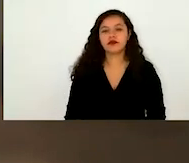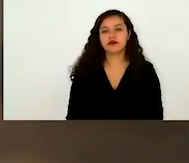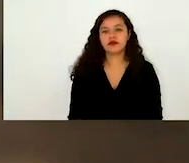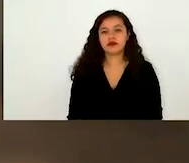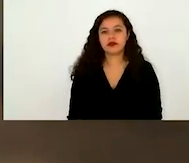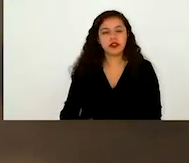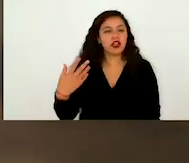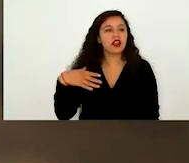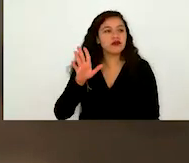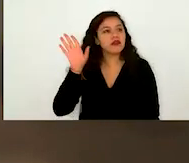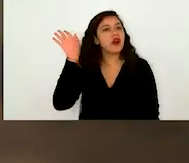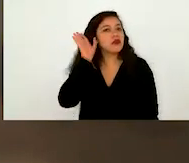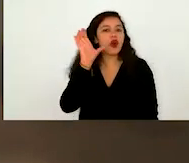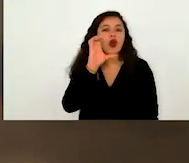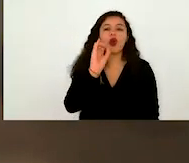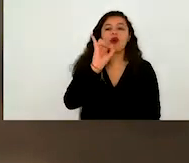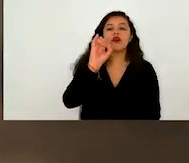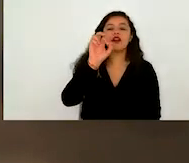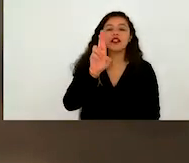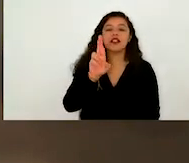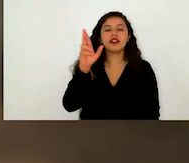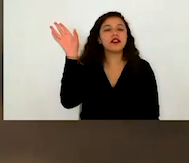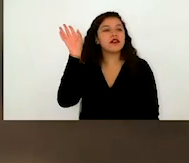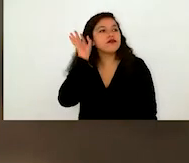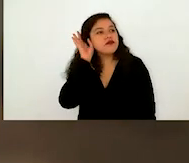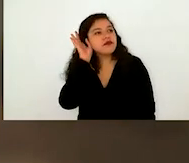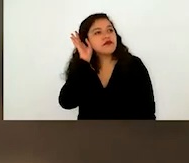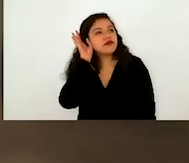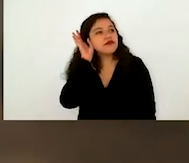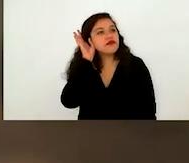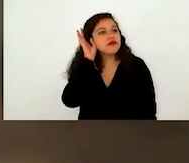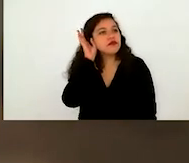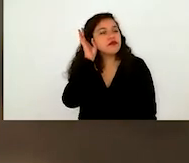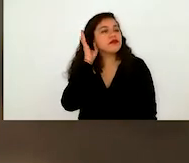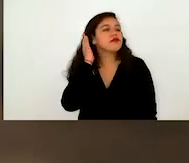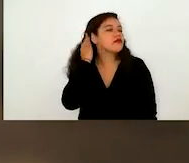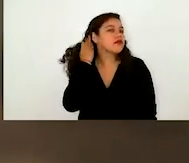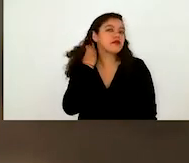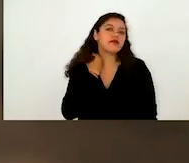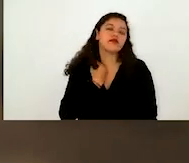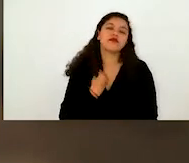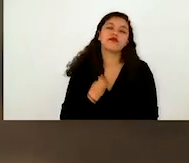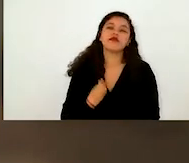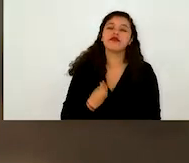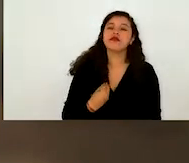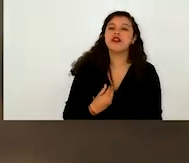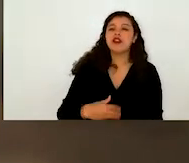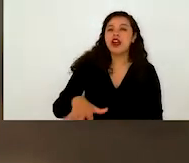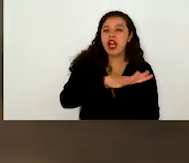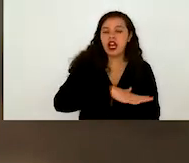el hoy hoy en todo en todo ahorita en las áreas donde están